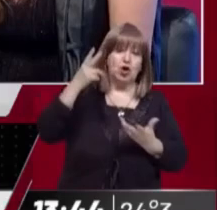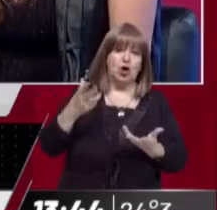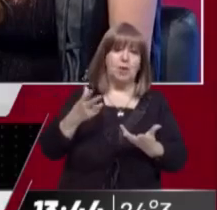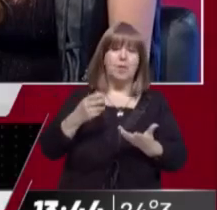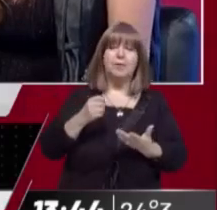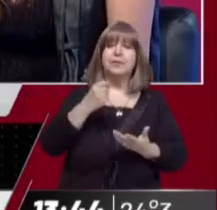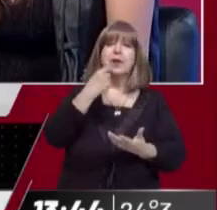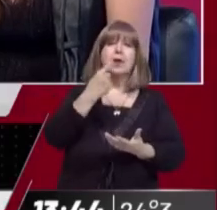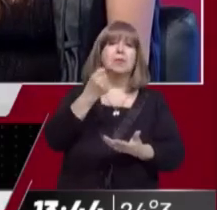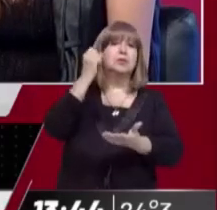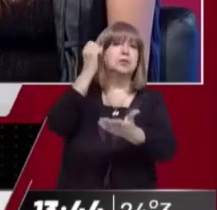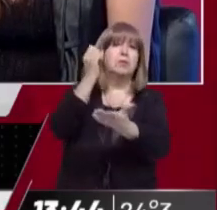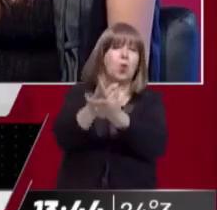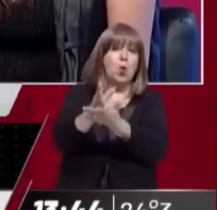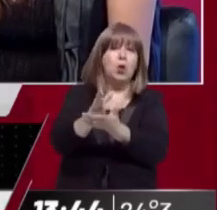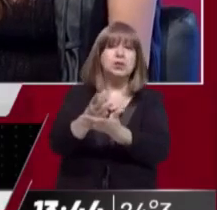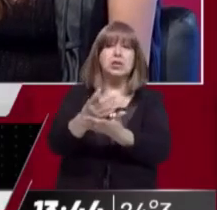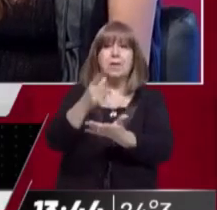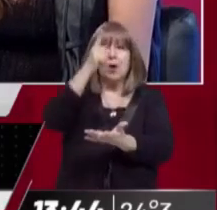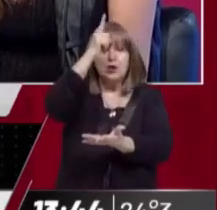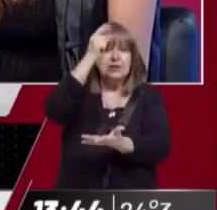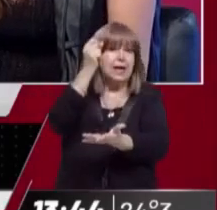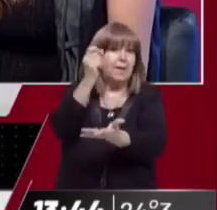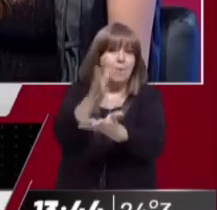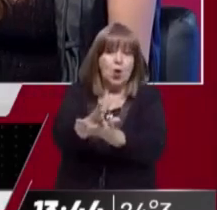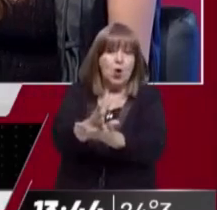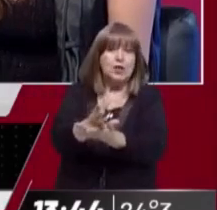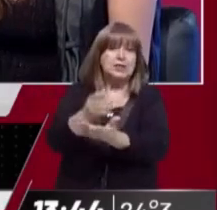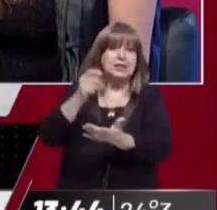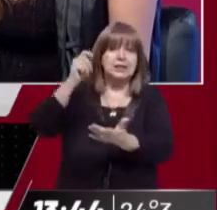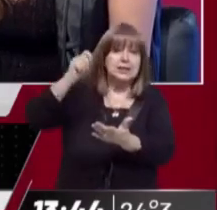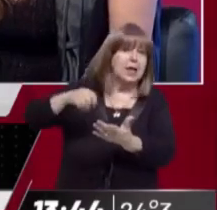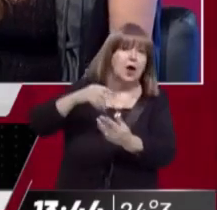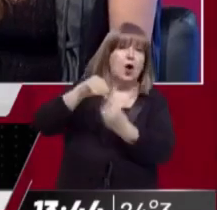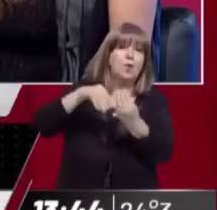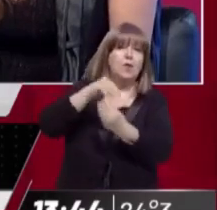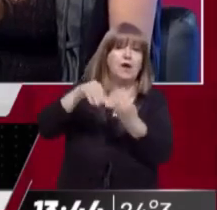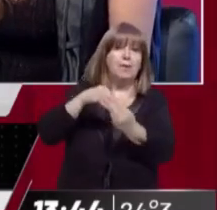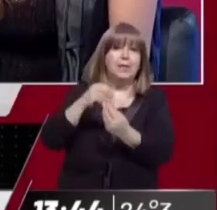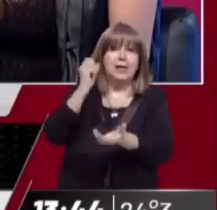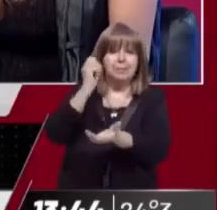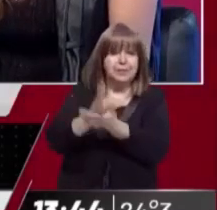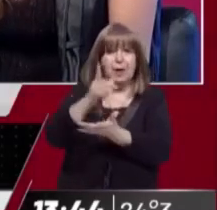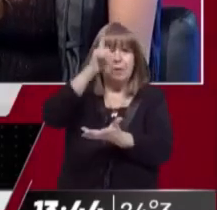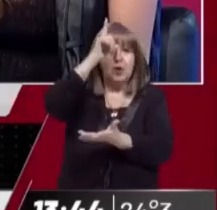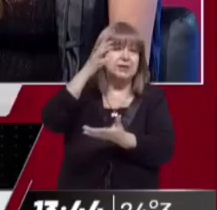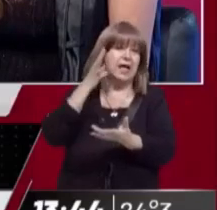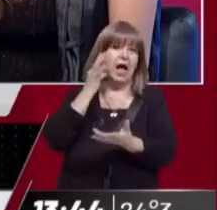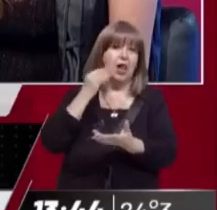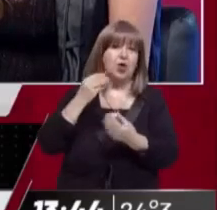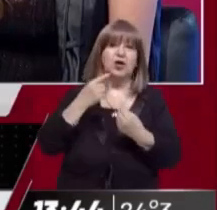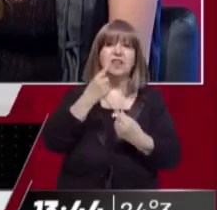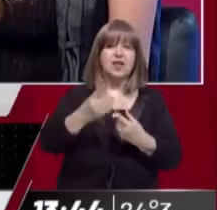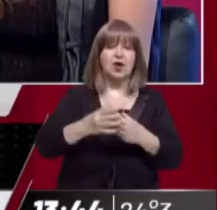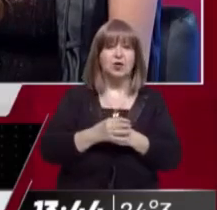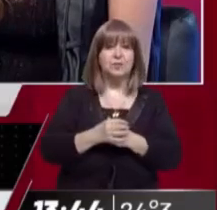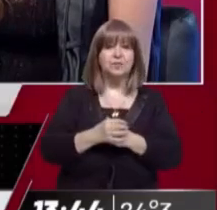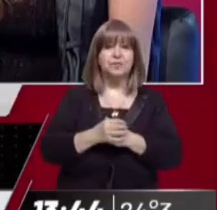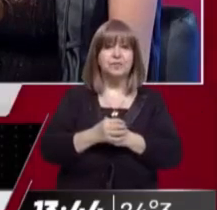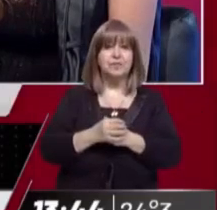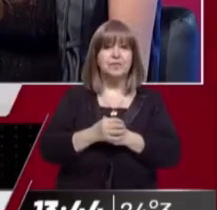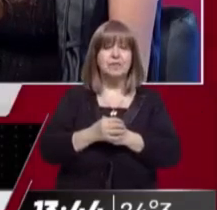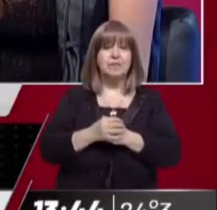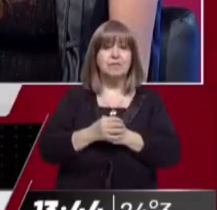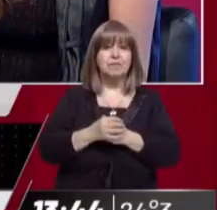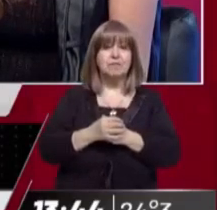multa San para los padres algún apercibimiento algún llamado Cómo terminó todo esto terminó con un